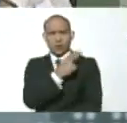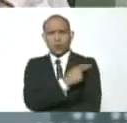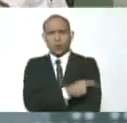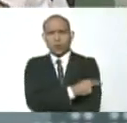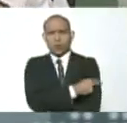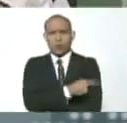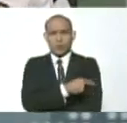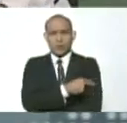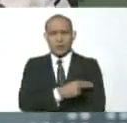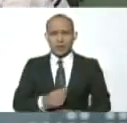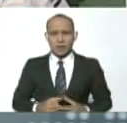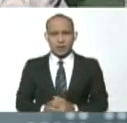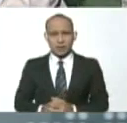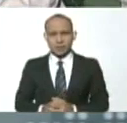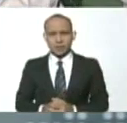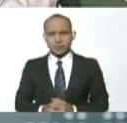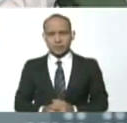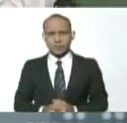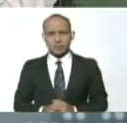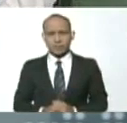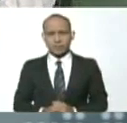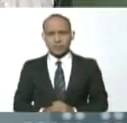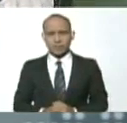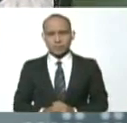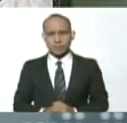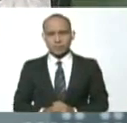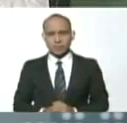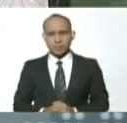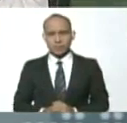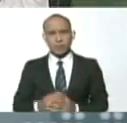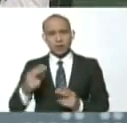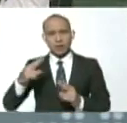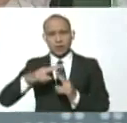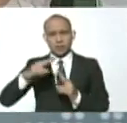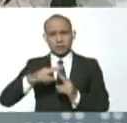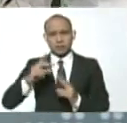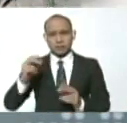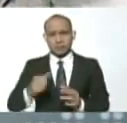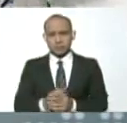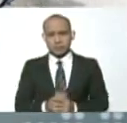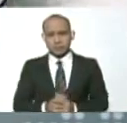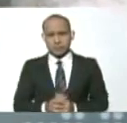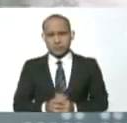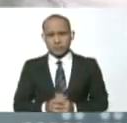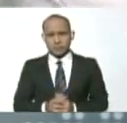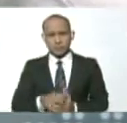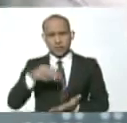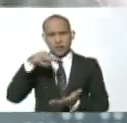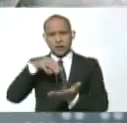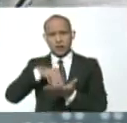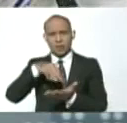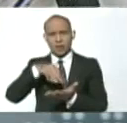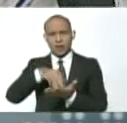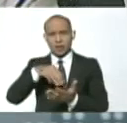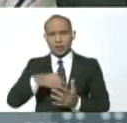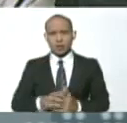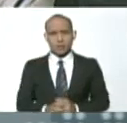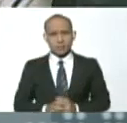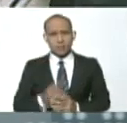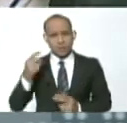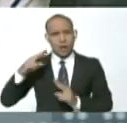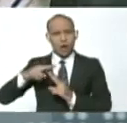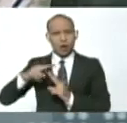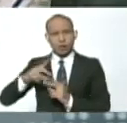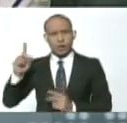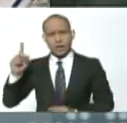victorino santaella en los teques la capital del estado miranda allí en los teques